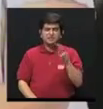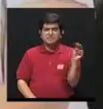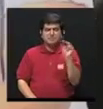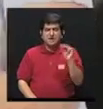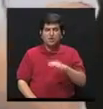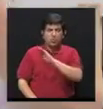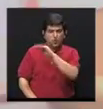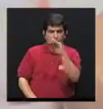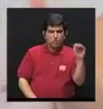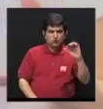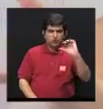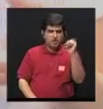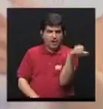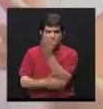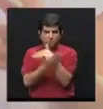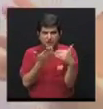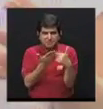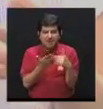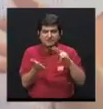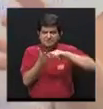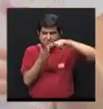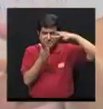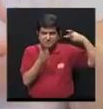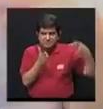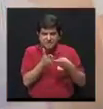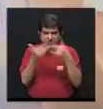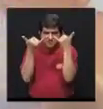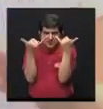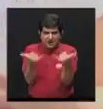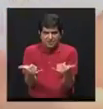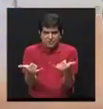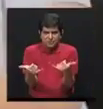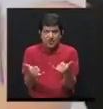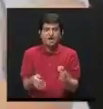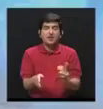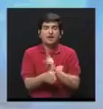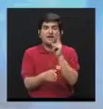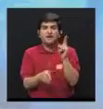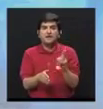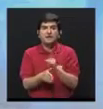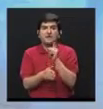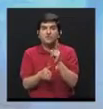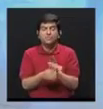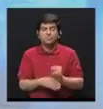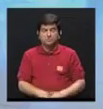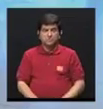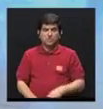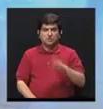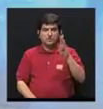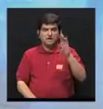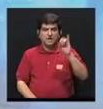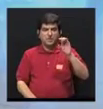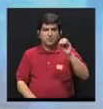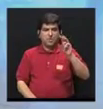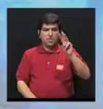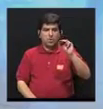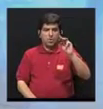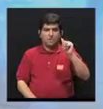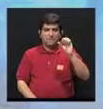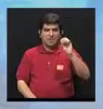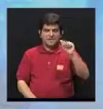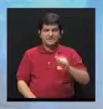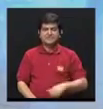que significa, digamos, en este momento el consumo de biomasa es mayor a la capacidad